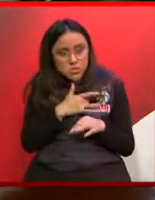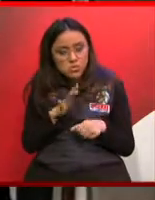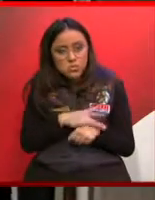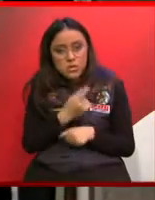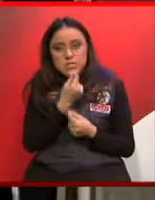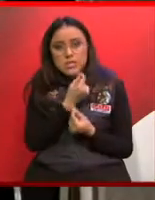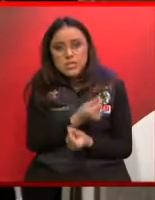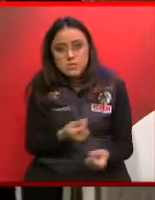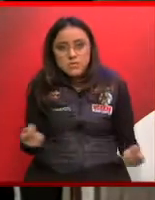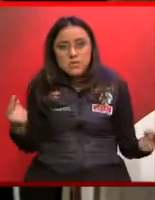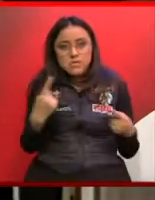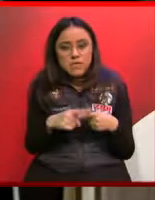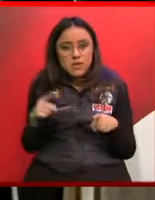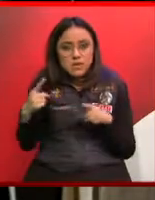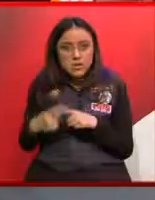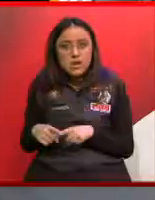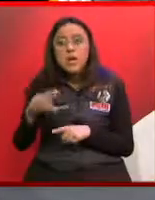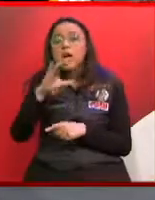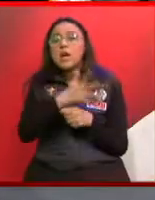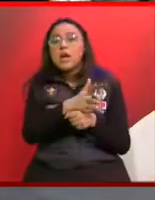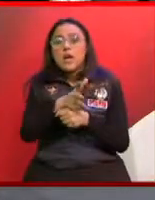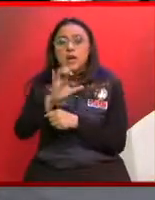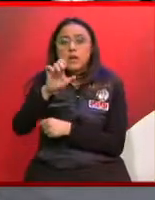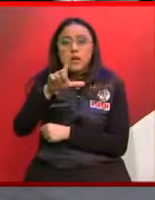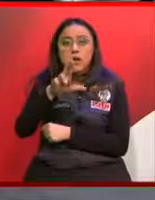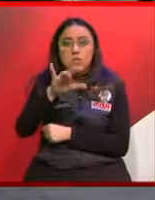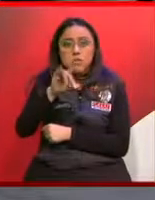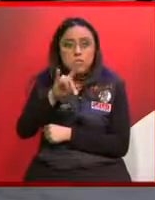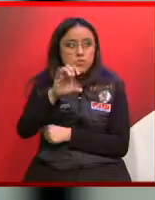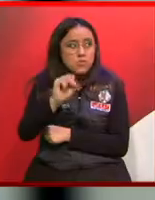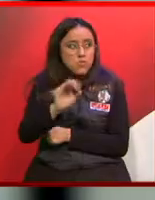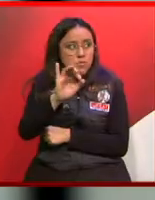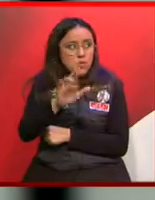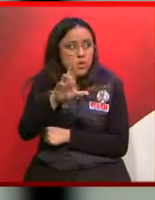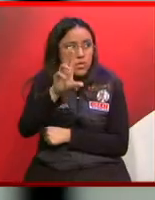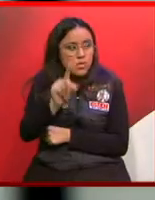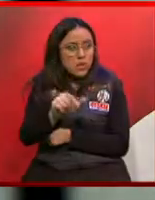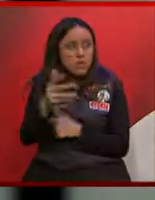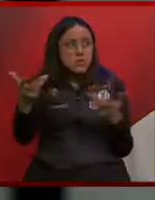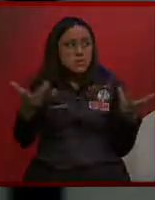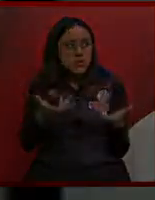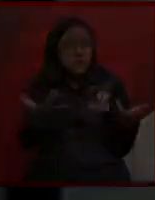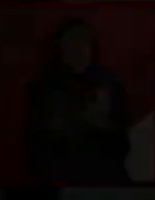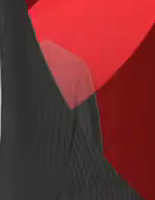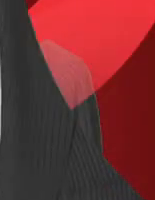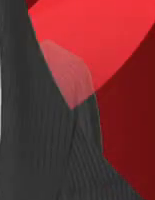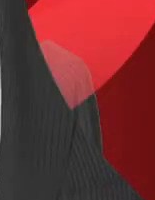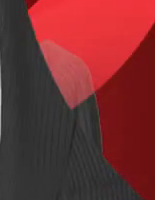niños. Con imágenes de Claudio Kiwa para Juguetón, Brenda Cervantes.